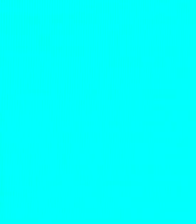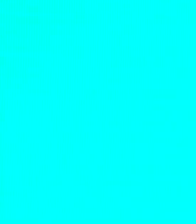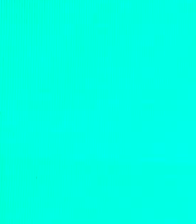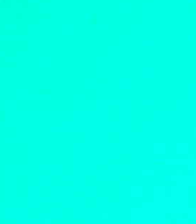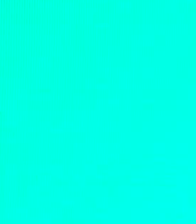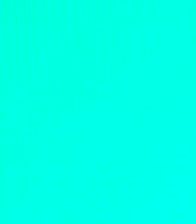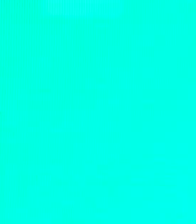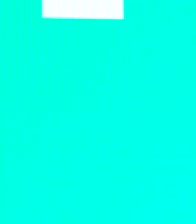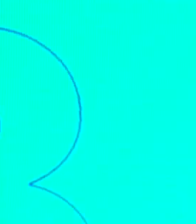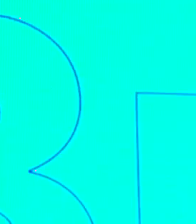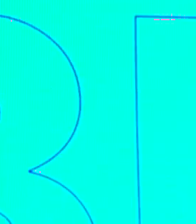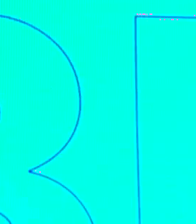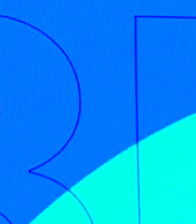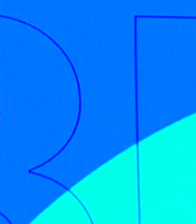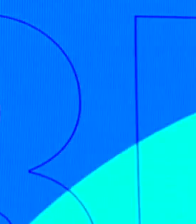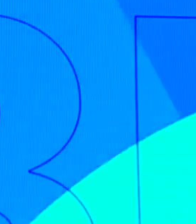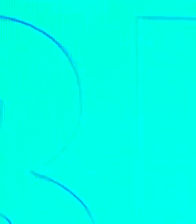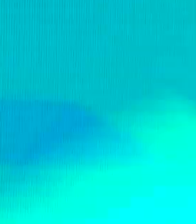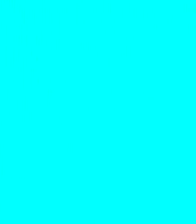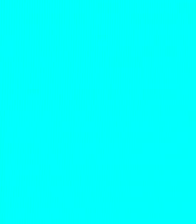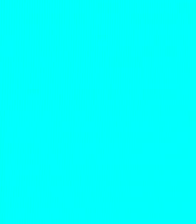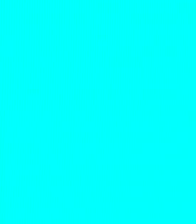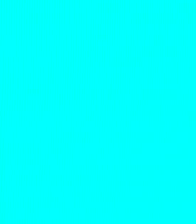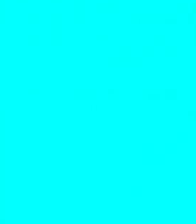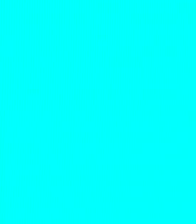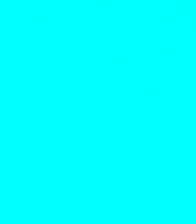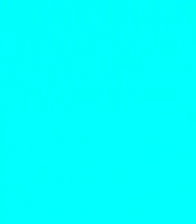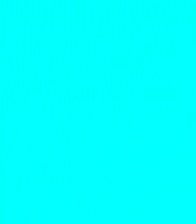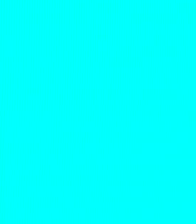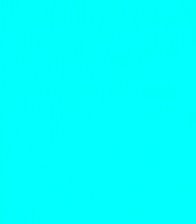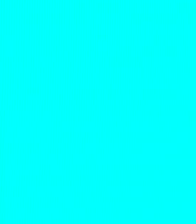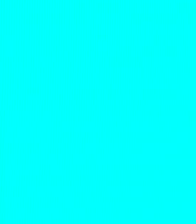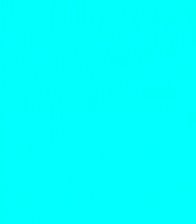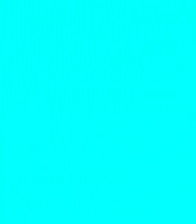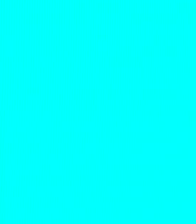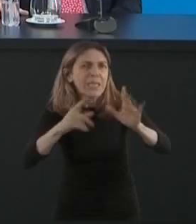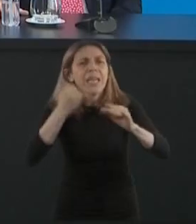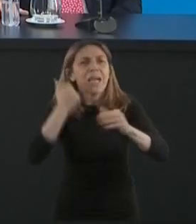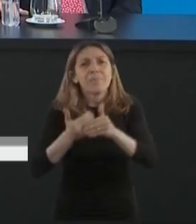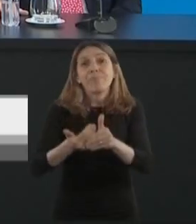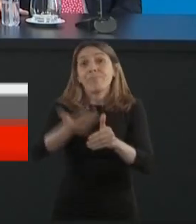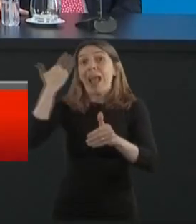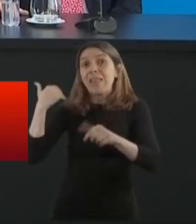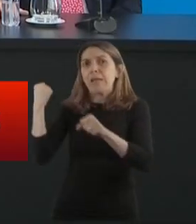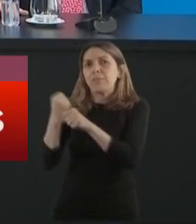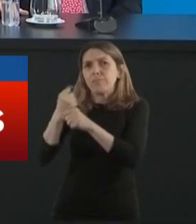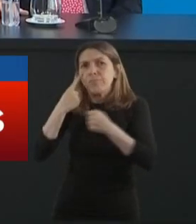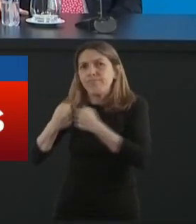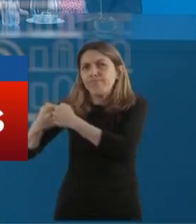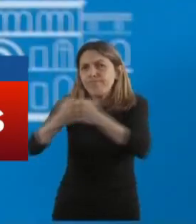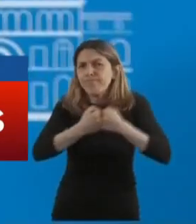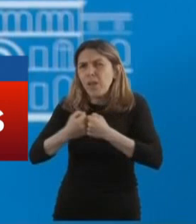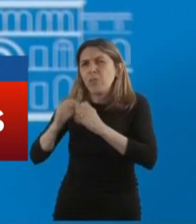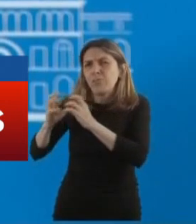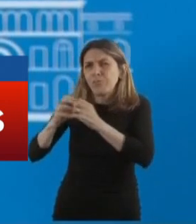En vivo, desde Casa de Gobierno, los detalles con el acuerdo con los laboratorios por el precio de los medicamentos. Consensuado, hemos llevado un